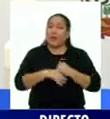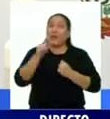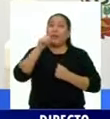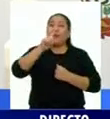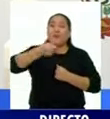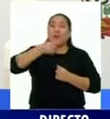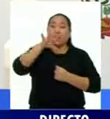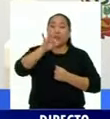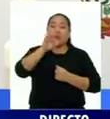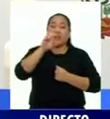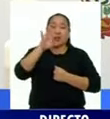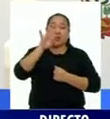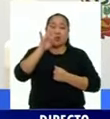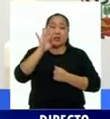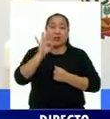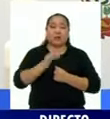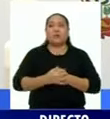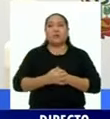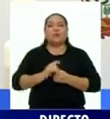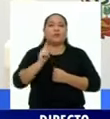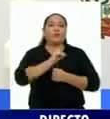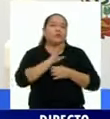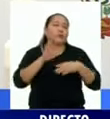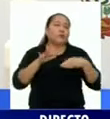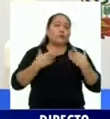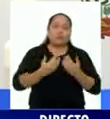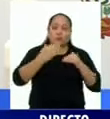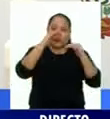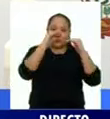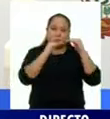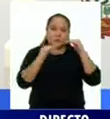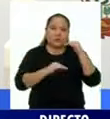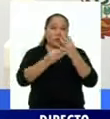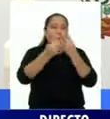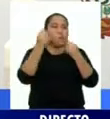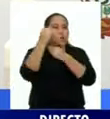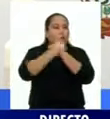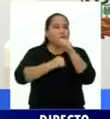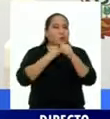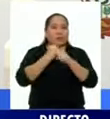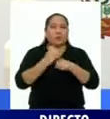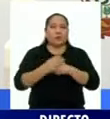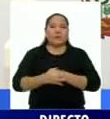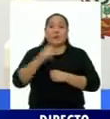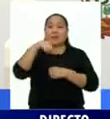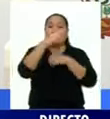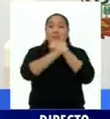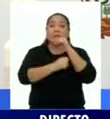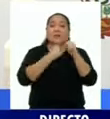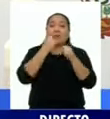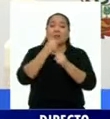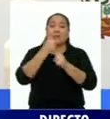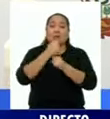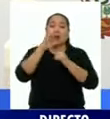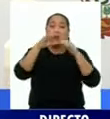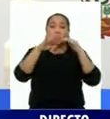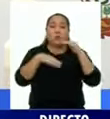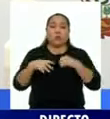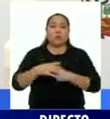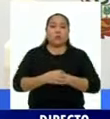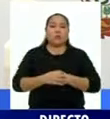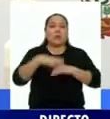1989, y no podemos tener ese déficit fiscal por muchos años. Este año ese déficit fiscal va a